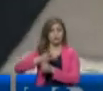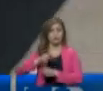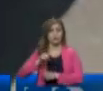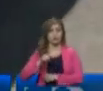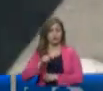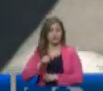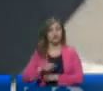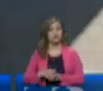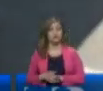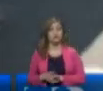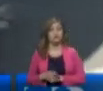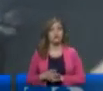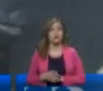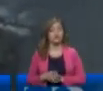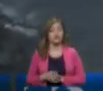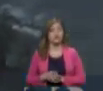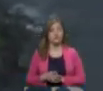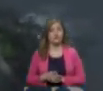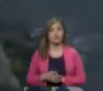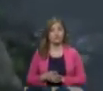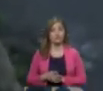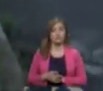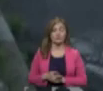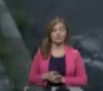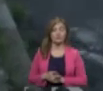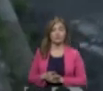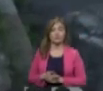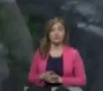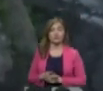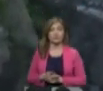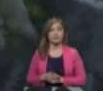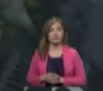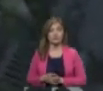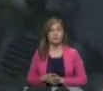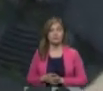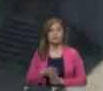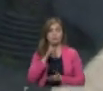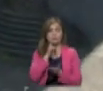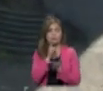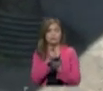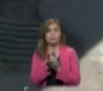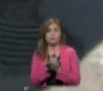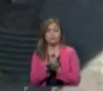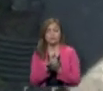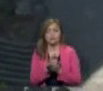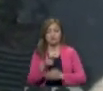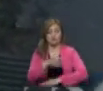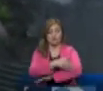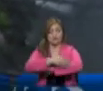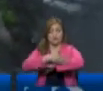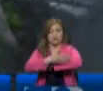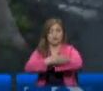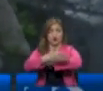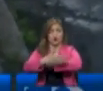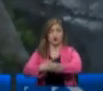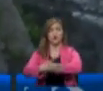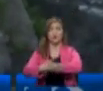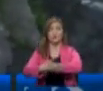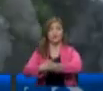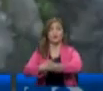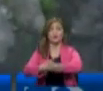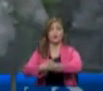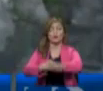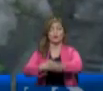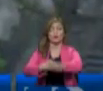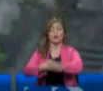graficar y mostrarle a nuestros televidentes que efectivamente la acera llega hasta este punto y luego prácticamente